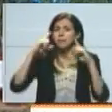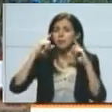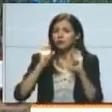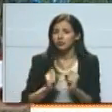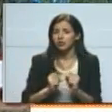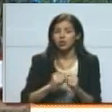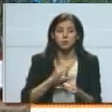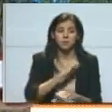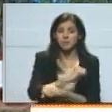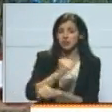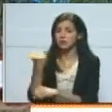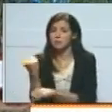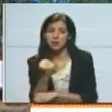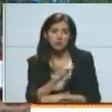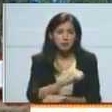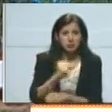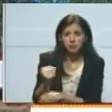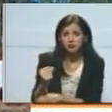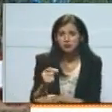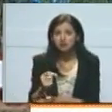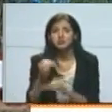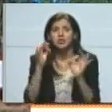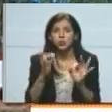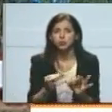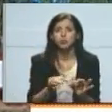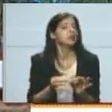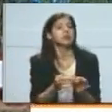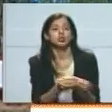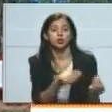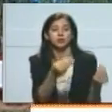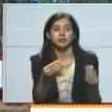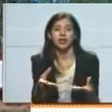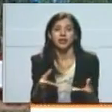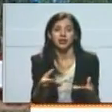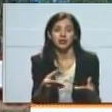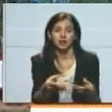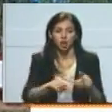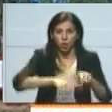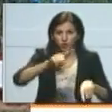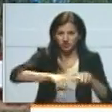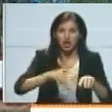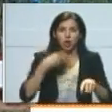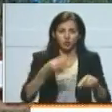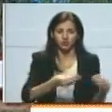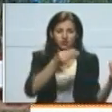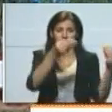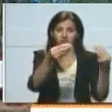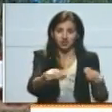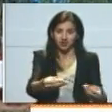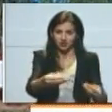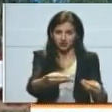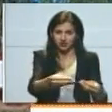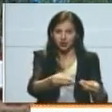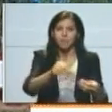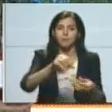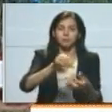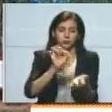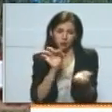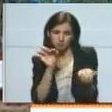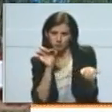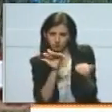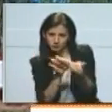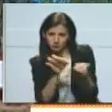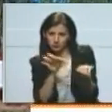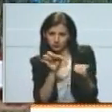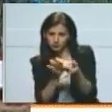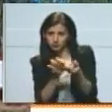mismos, que le estén entregando pólvora a estos jóvenes, que no es adecuada para ese tipo de actos.